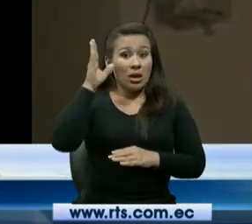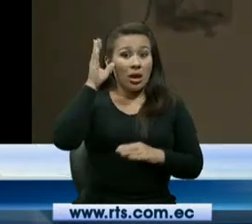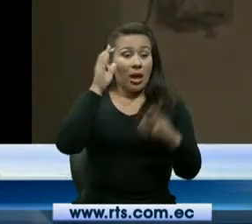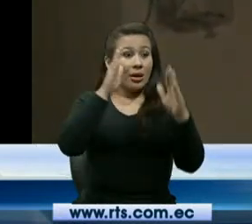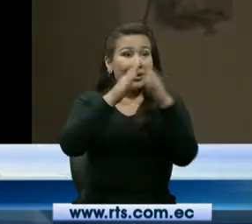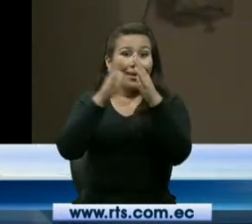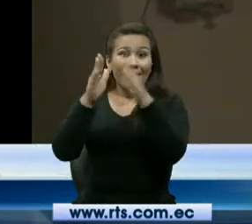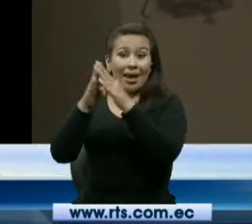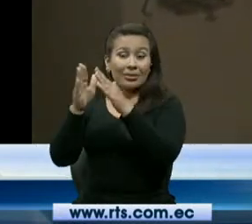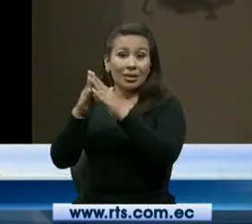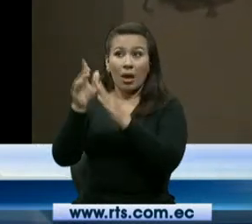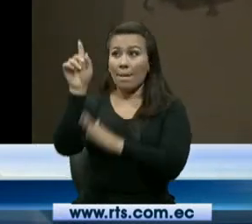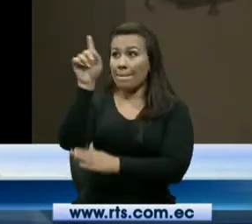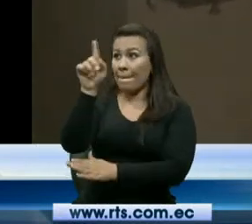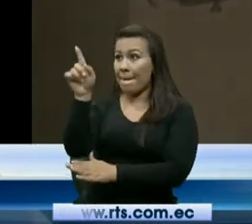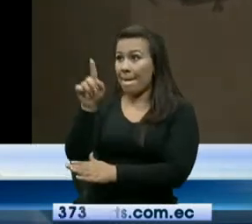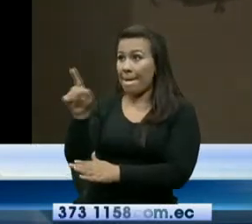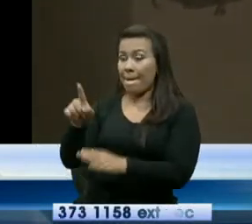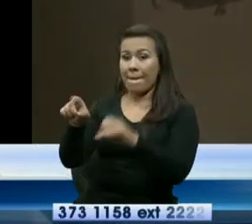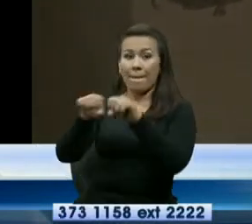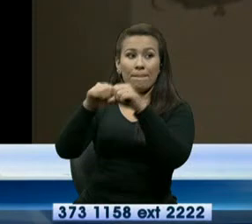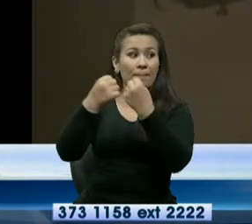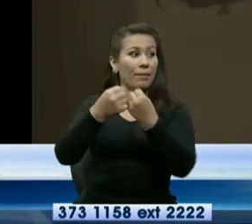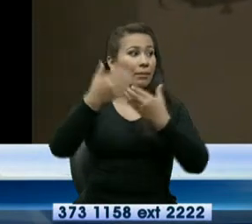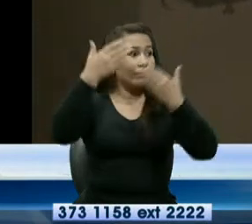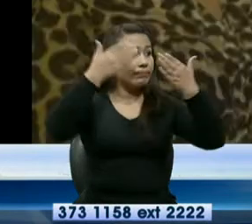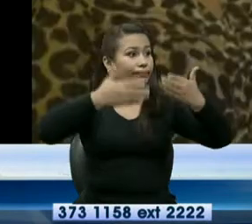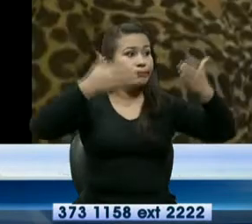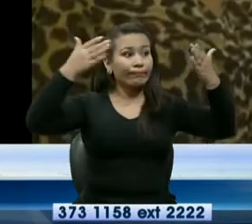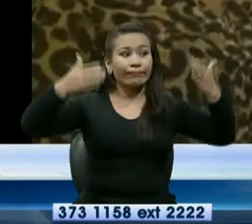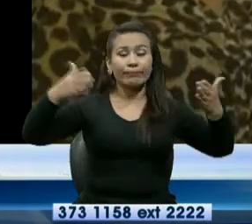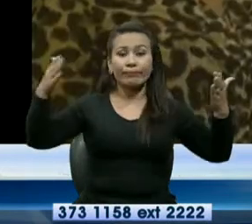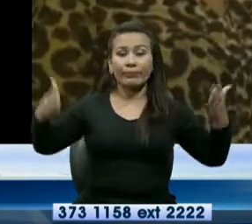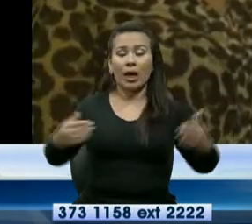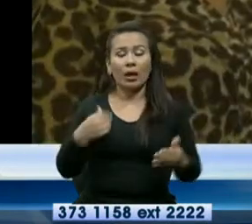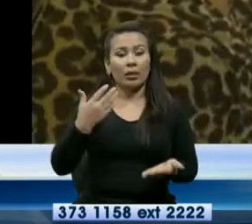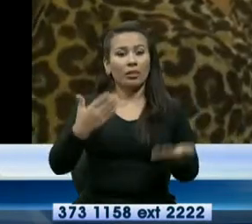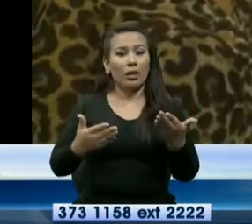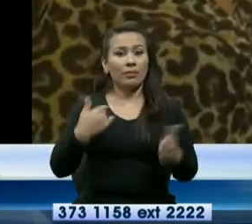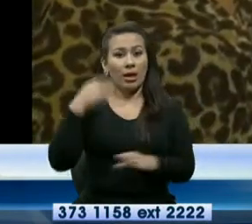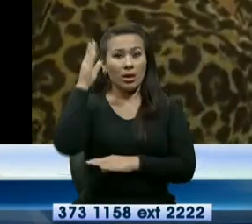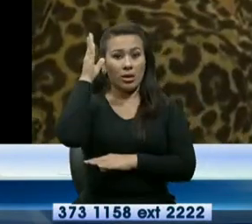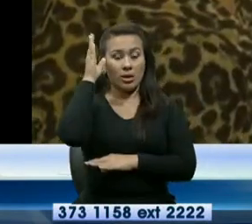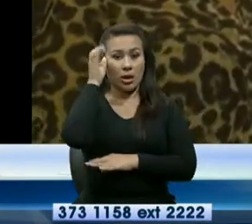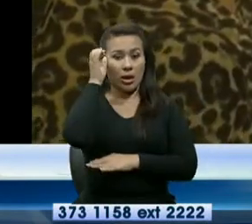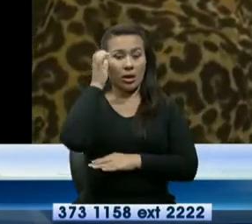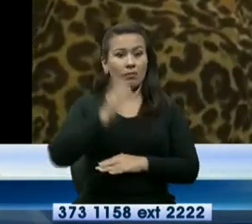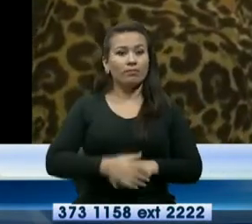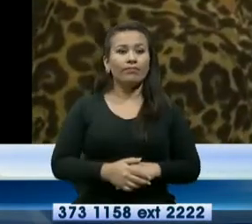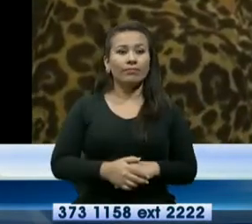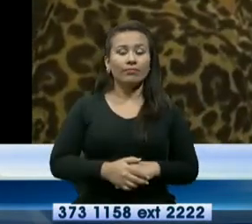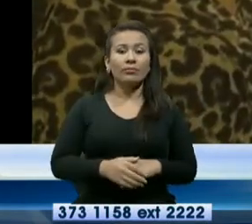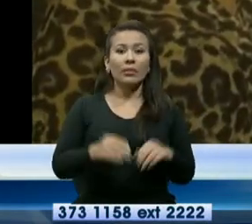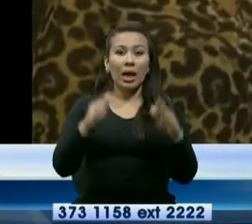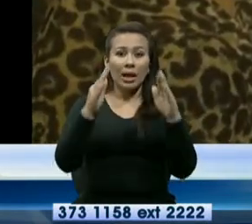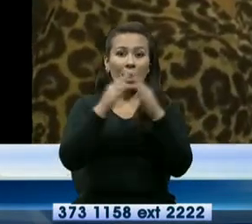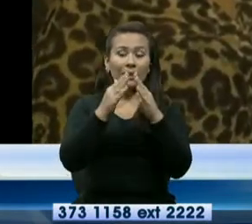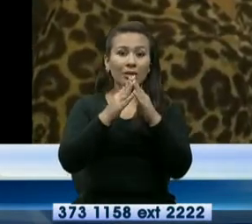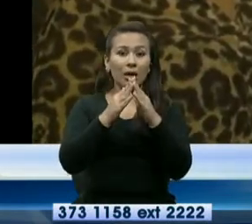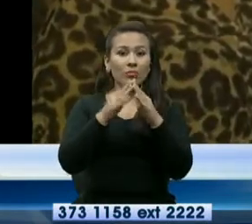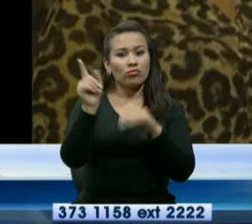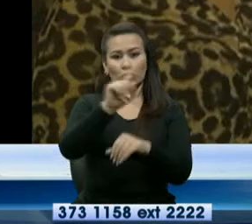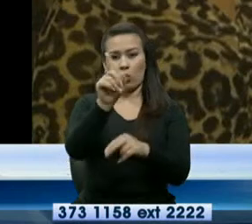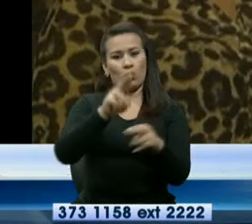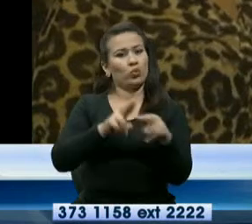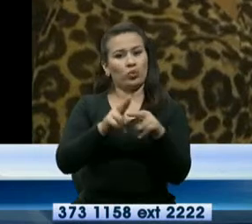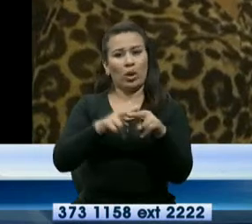que presentan algún grado de daño estructural y que podría llevar al punto de inhabilitar el uso de esas